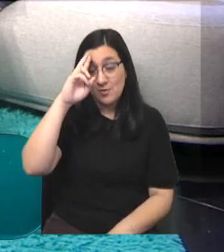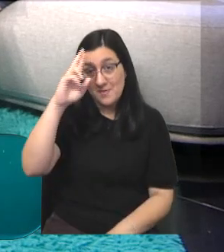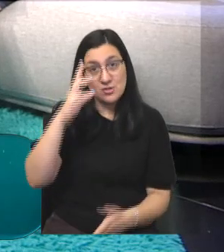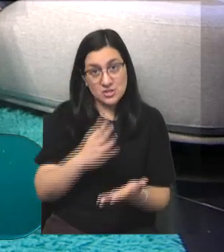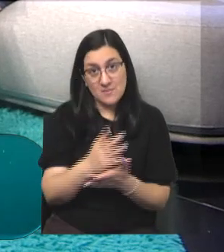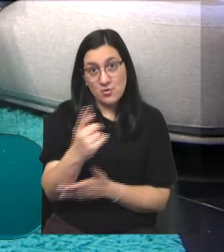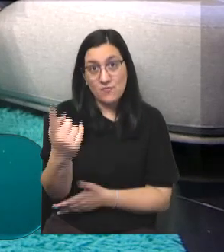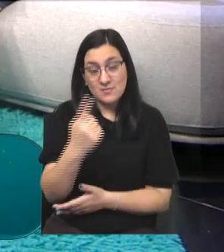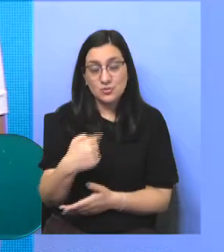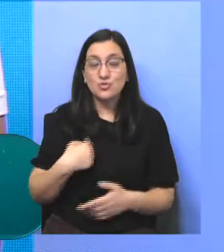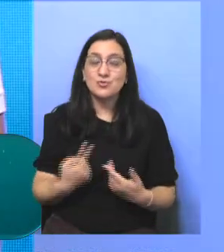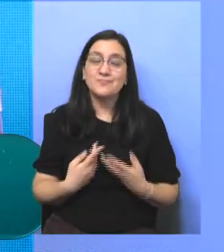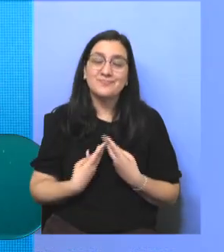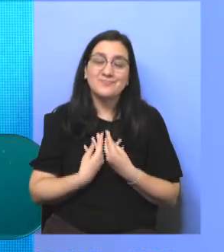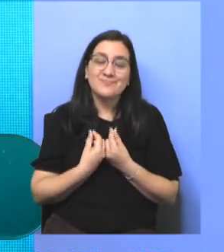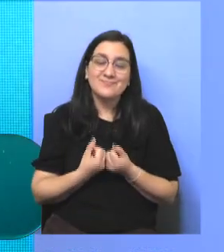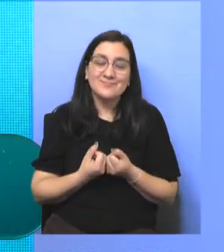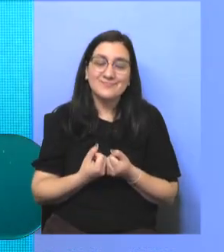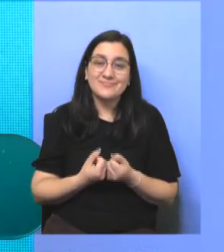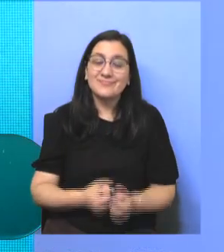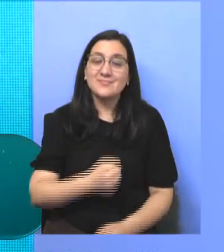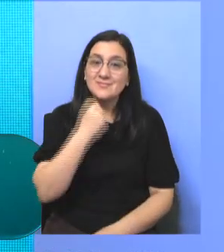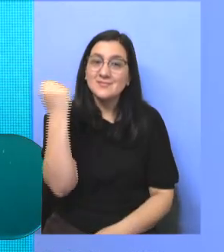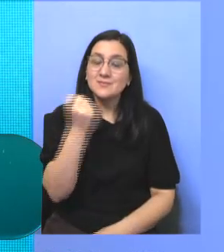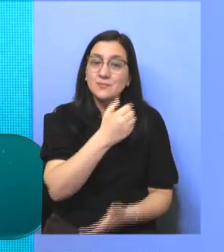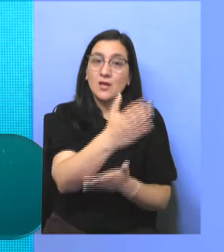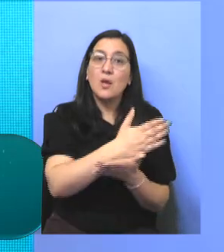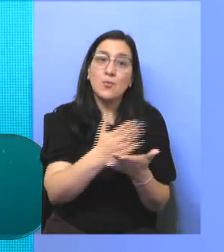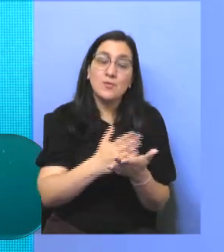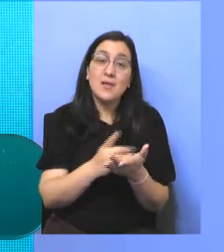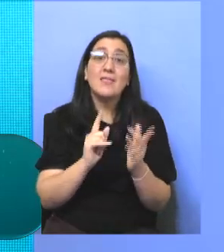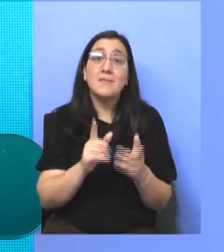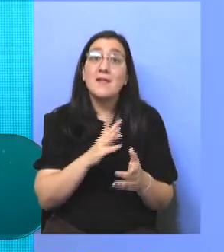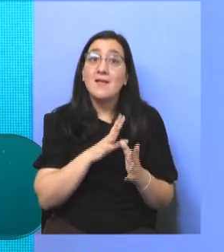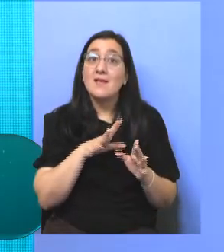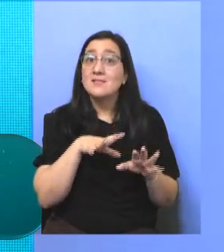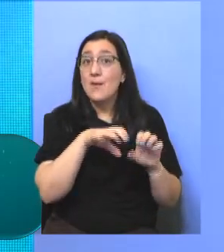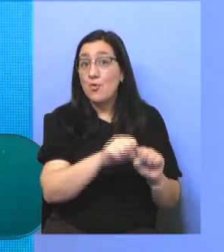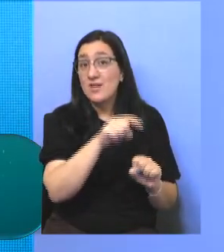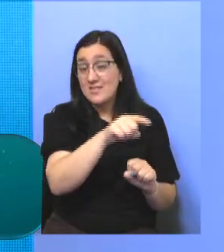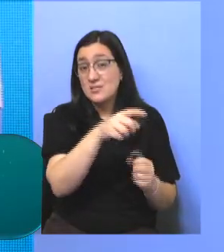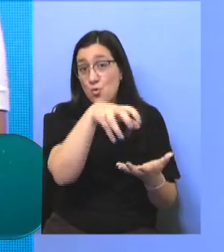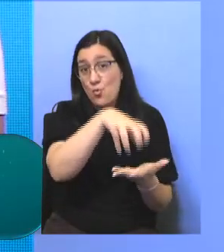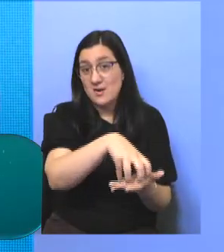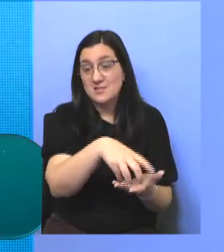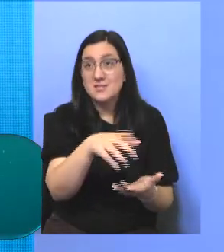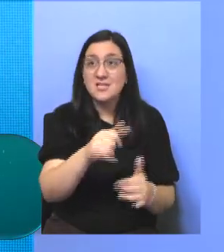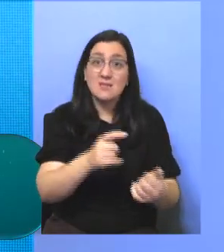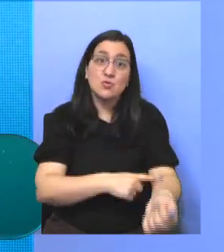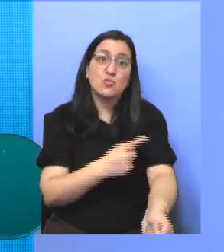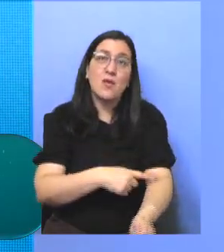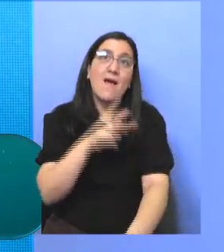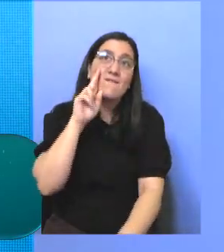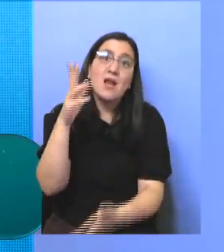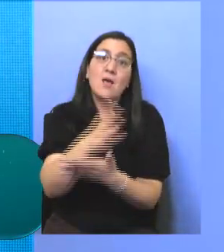venís, que sentimos también que es importante que la poesía se apodere de esos espacios. Porque de repente estamos más acostumbrados a ver la poesía